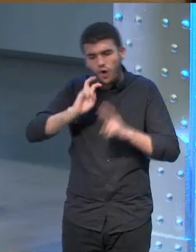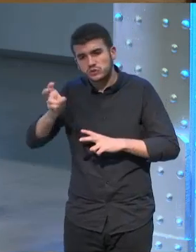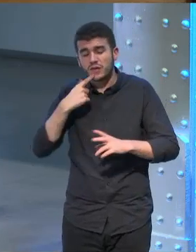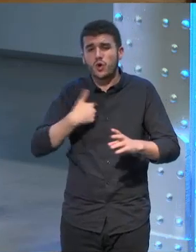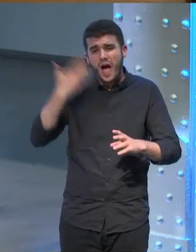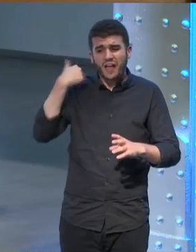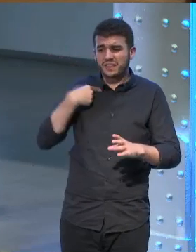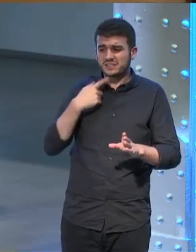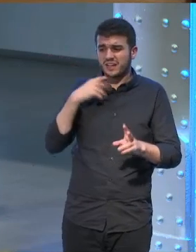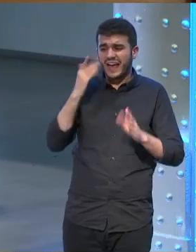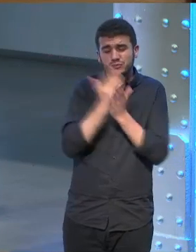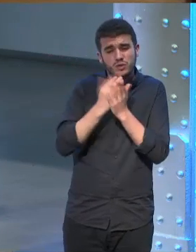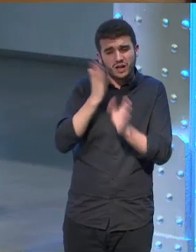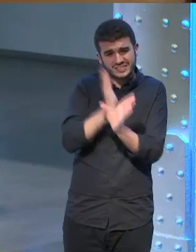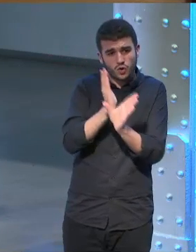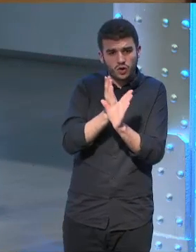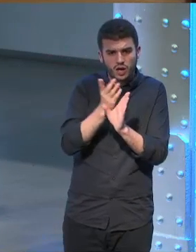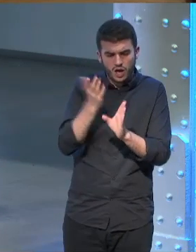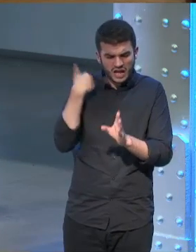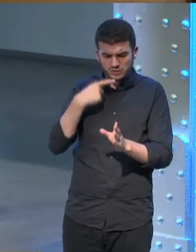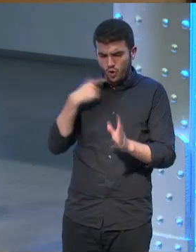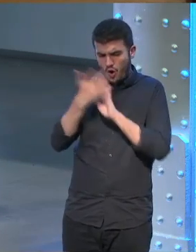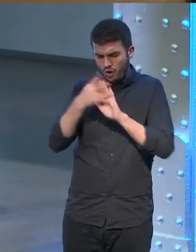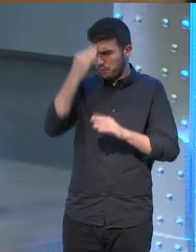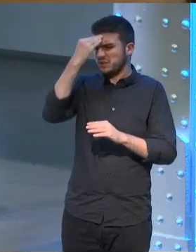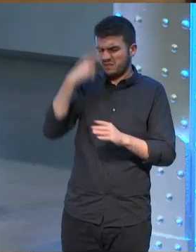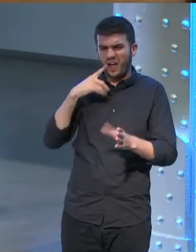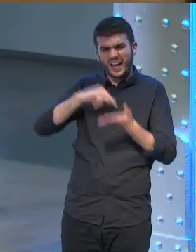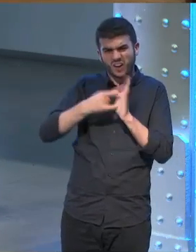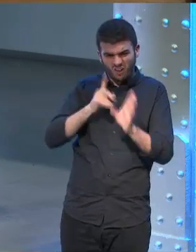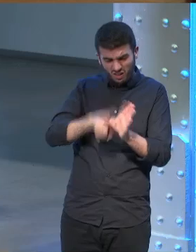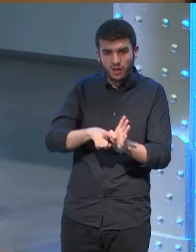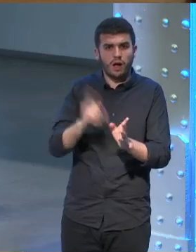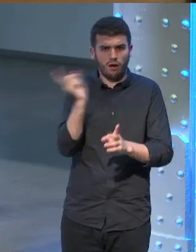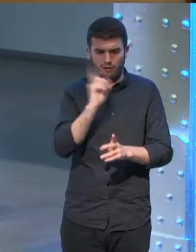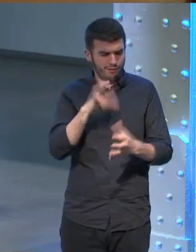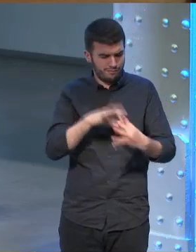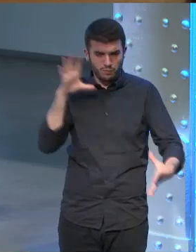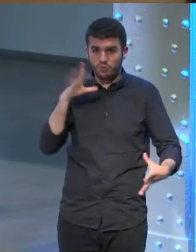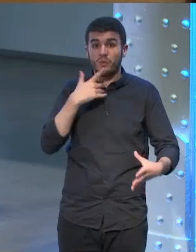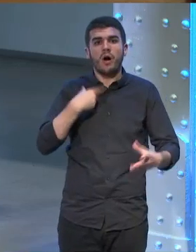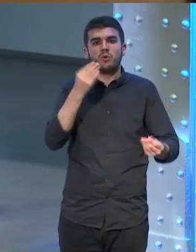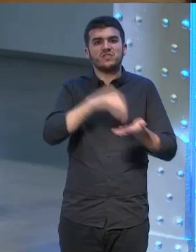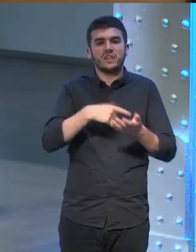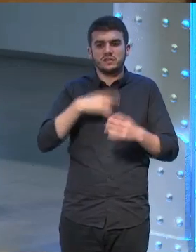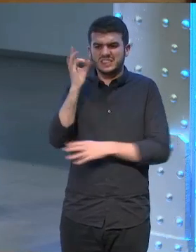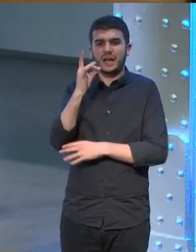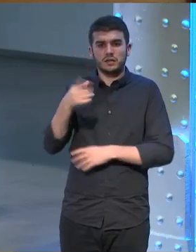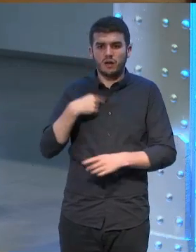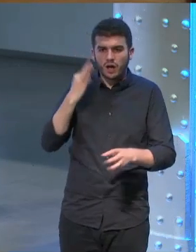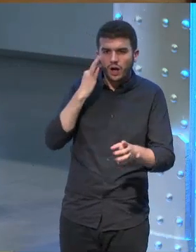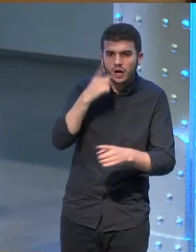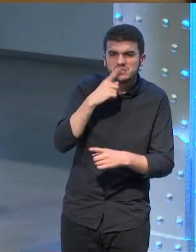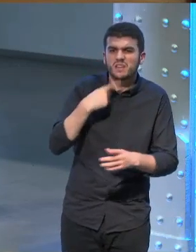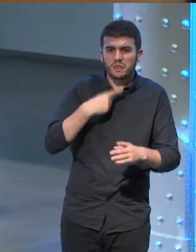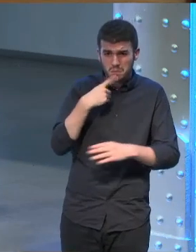psicología, yo jamás me hubiera planteado estudiar ingeniería, y creo que esto es importante, porque cuando voy a charlas y aparece una chica que te dice que desde